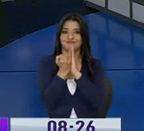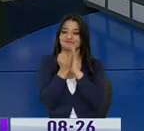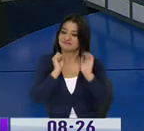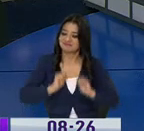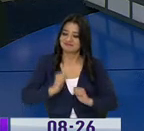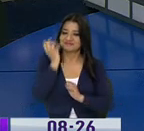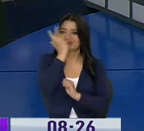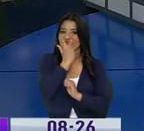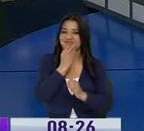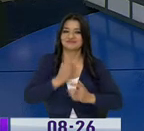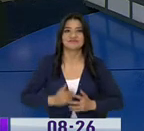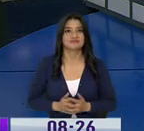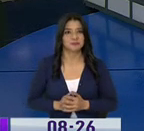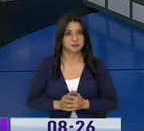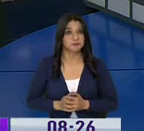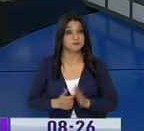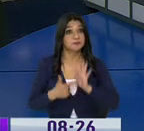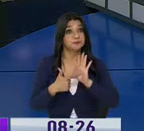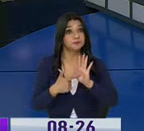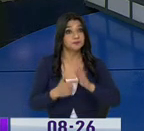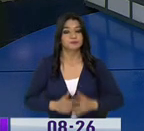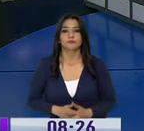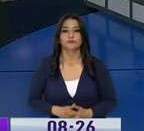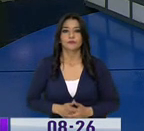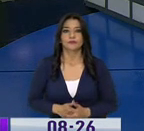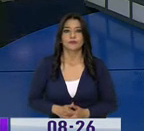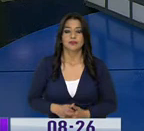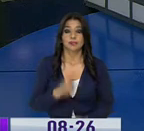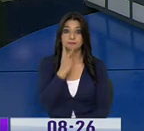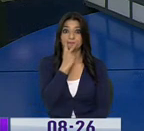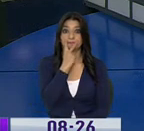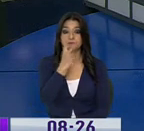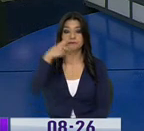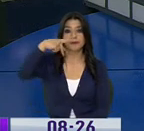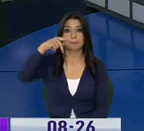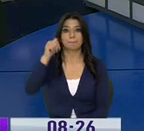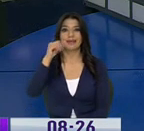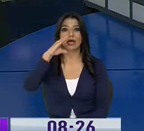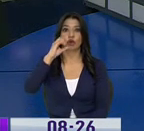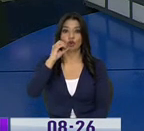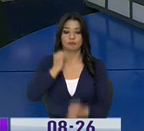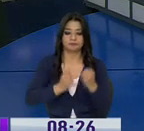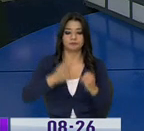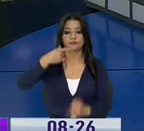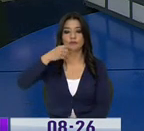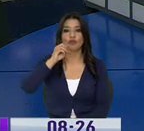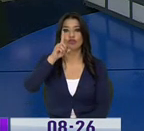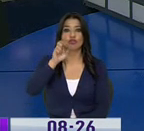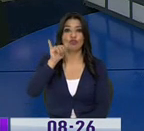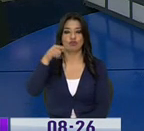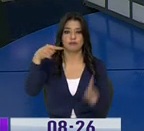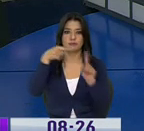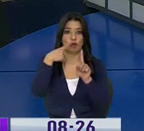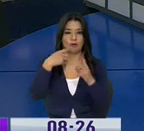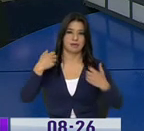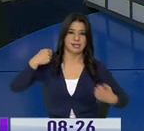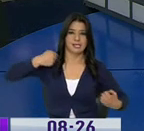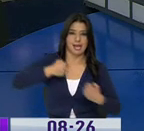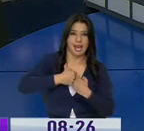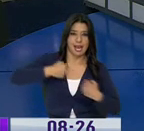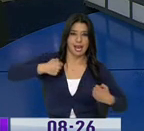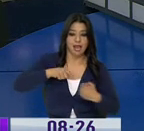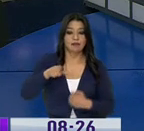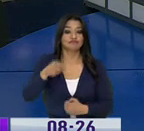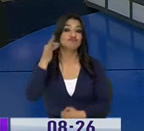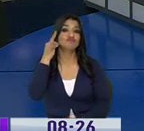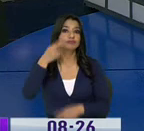lo lindo también. Oye, estaba viendo que Paquito Godoy, que es un querido Paquito, ha hecho un tema con Natalie Palacios,